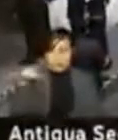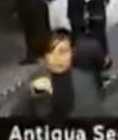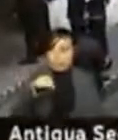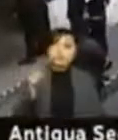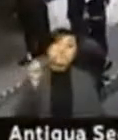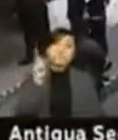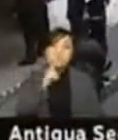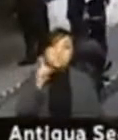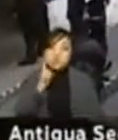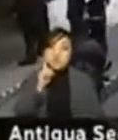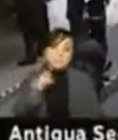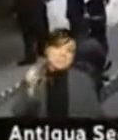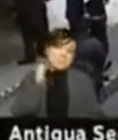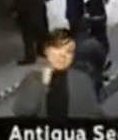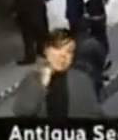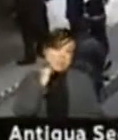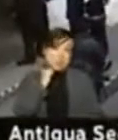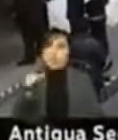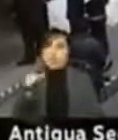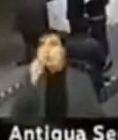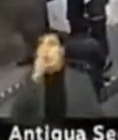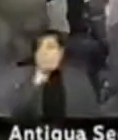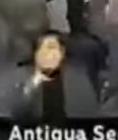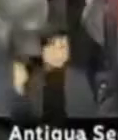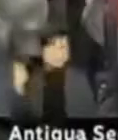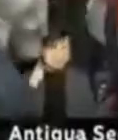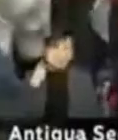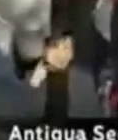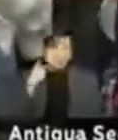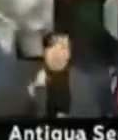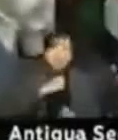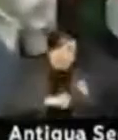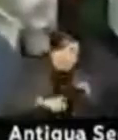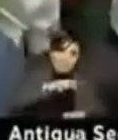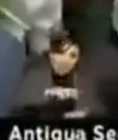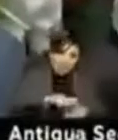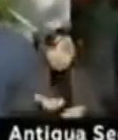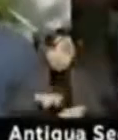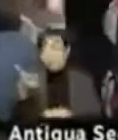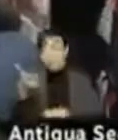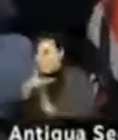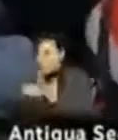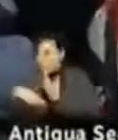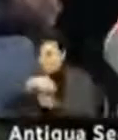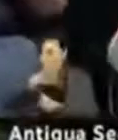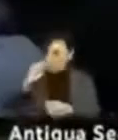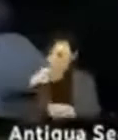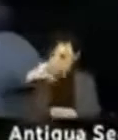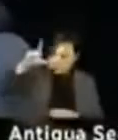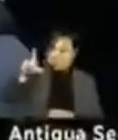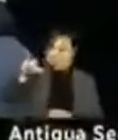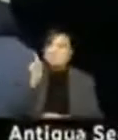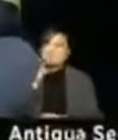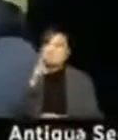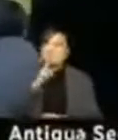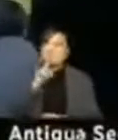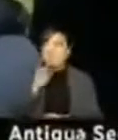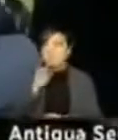decir, se tiene que trabajar con la militancia, se tiene que trabajar a muchos